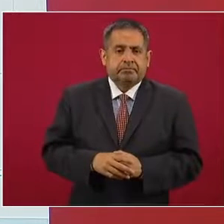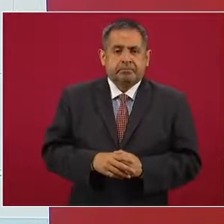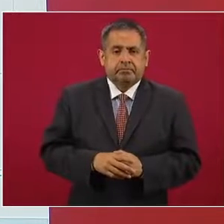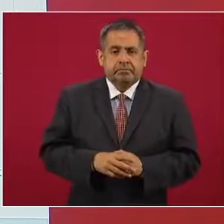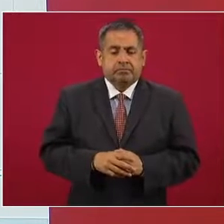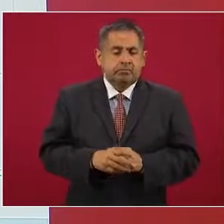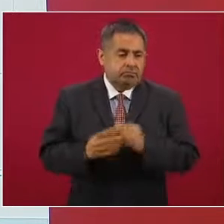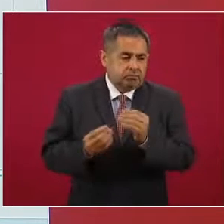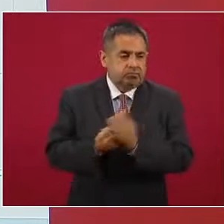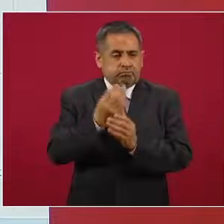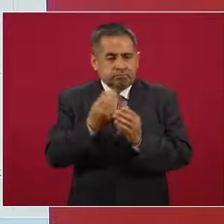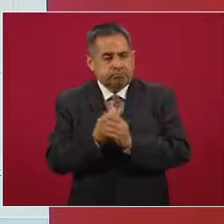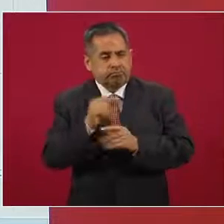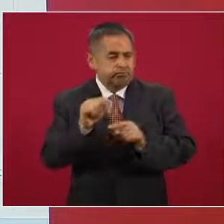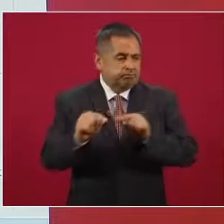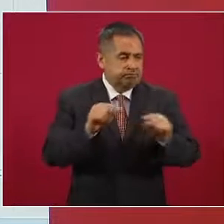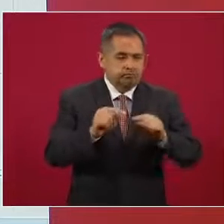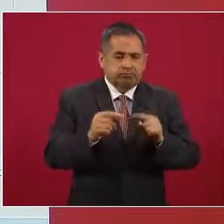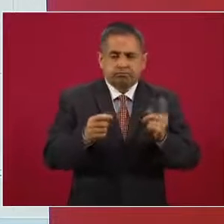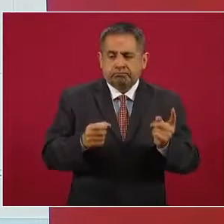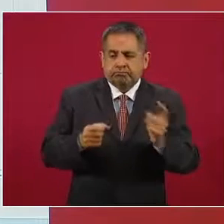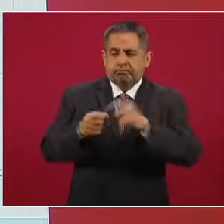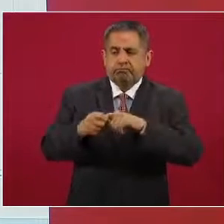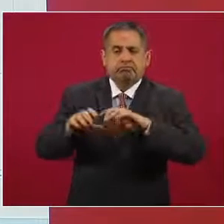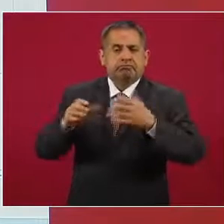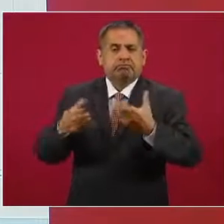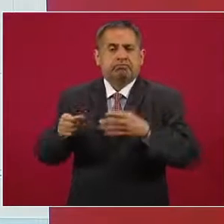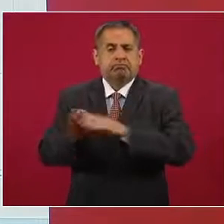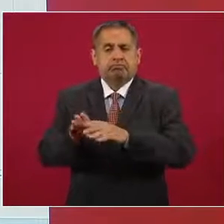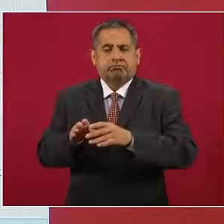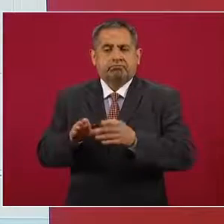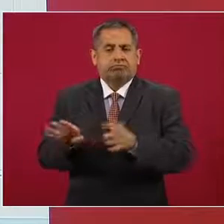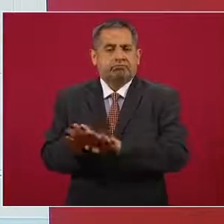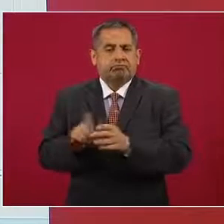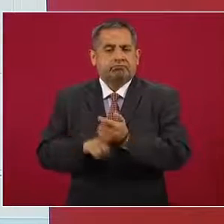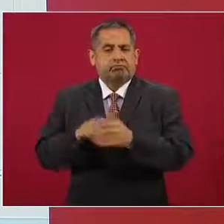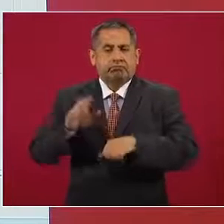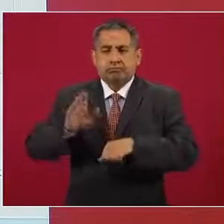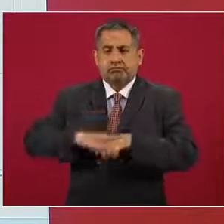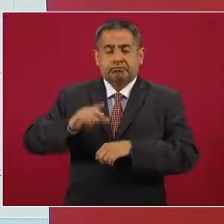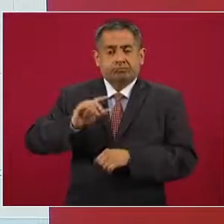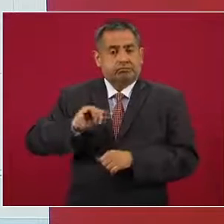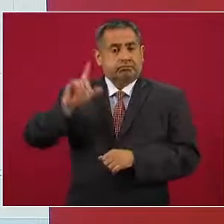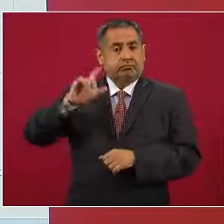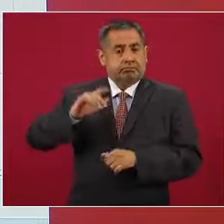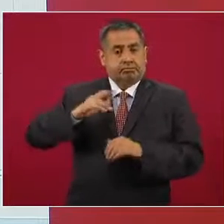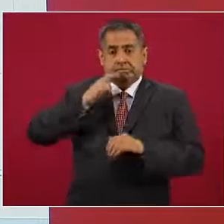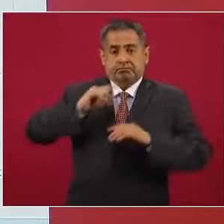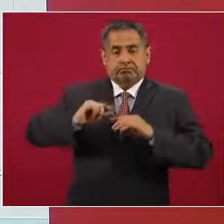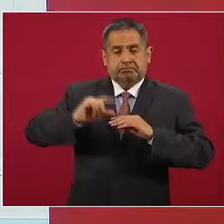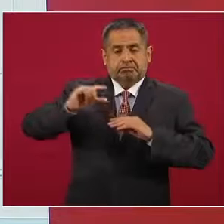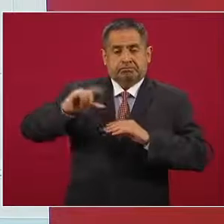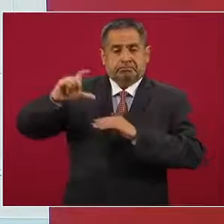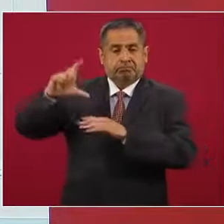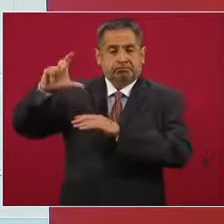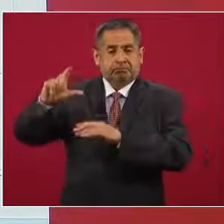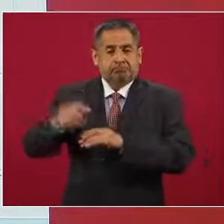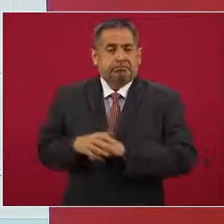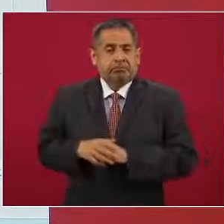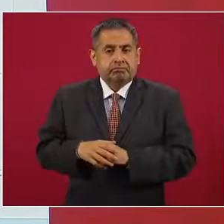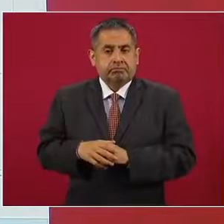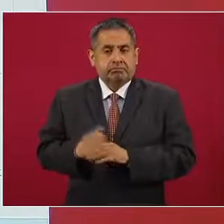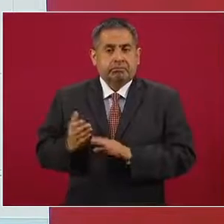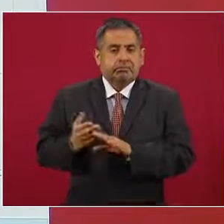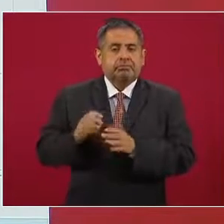creados, producidos, generados, más elevado en todos los